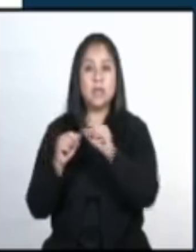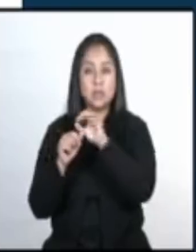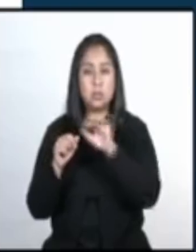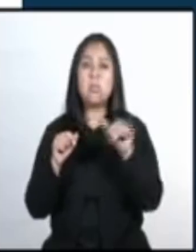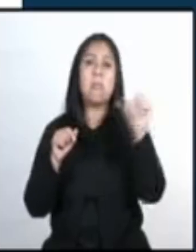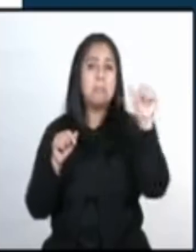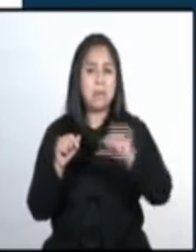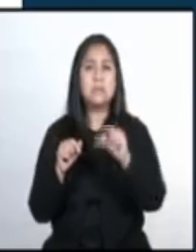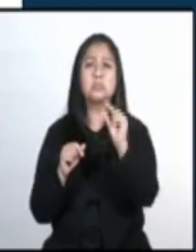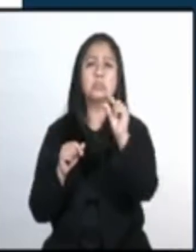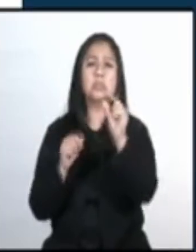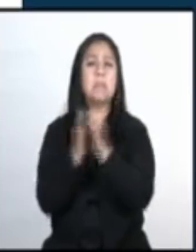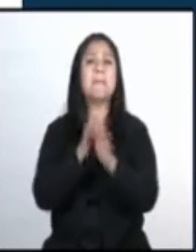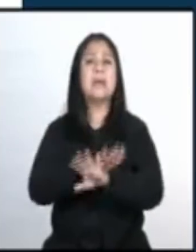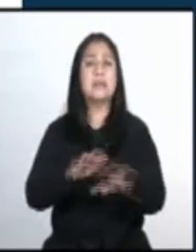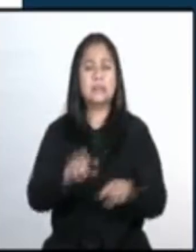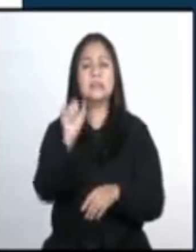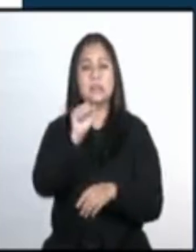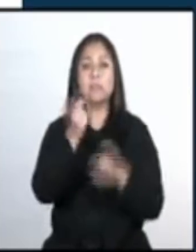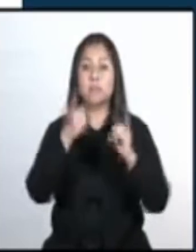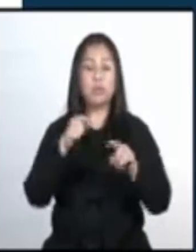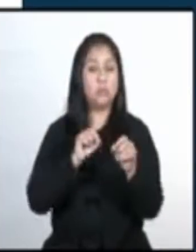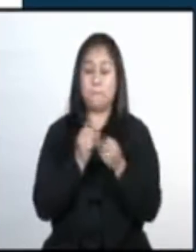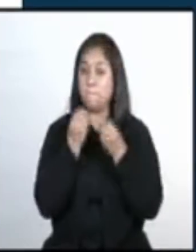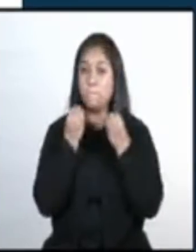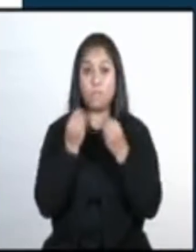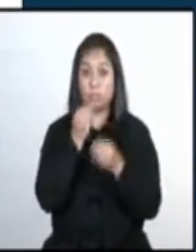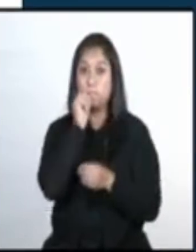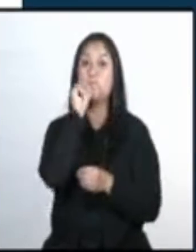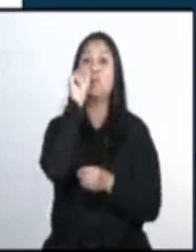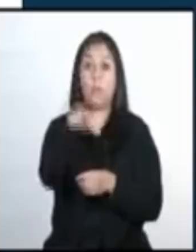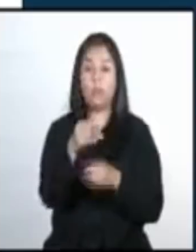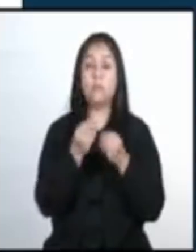letalidad es pequeña, aunque es altamente contagioso.